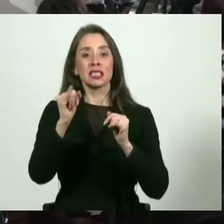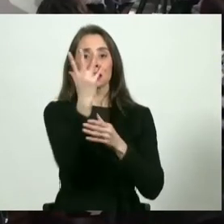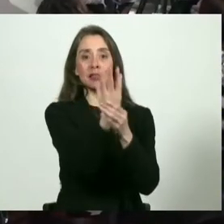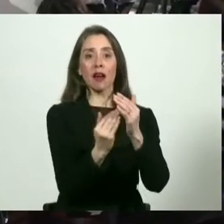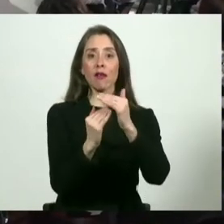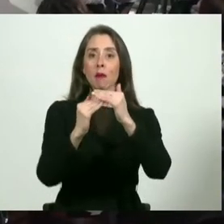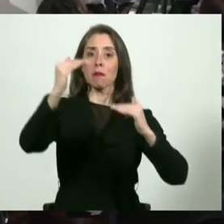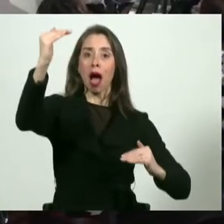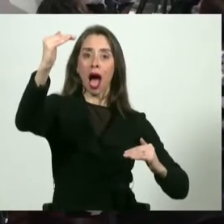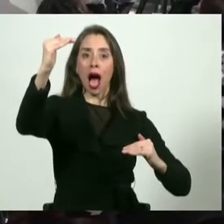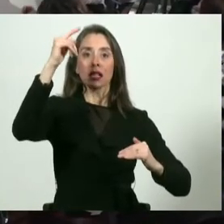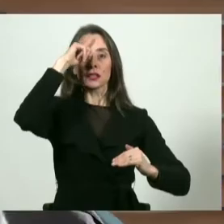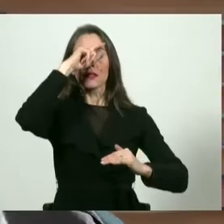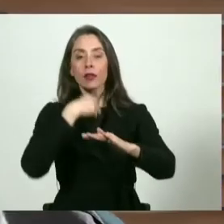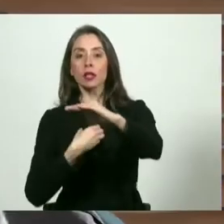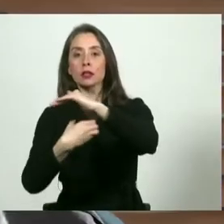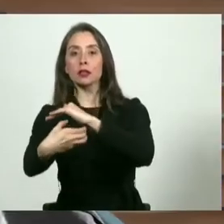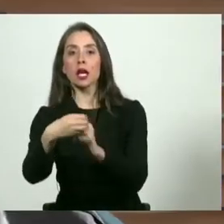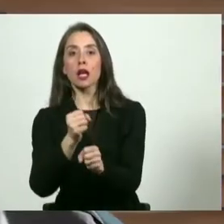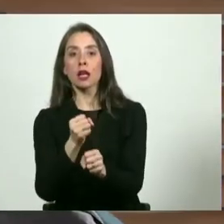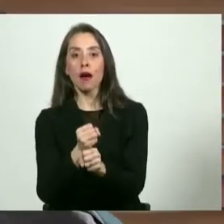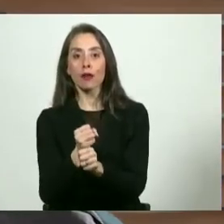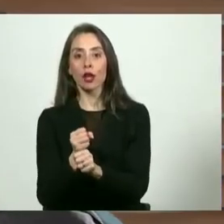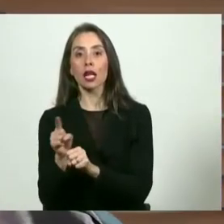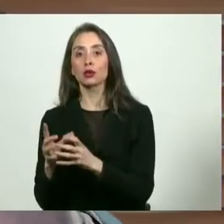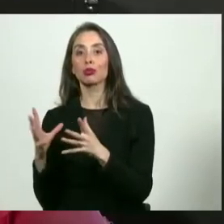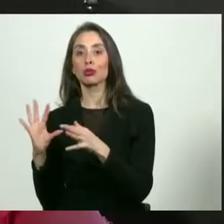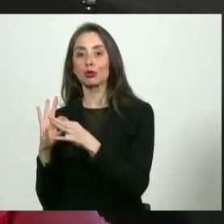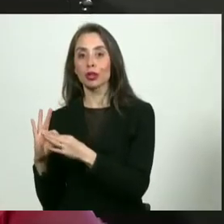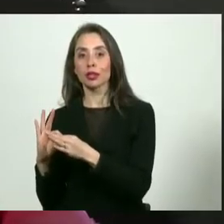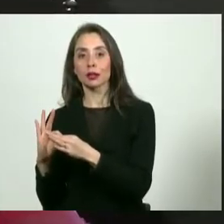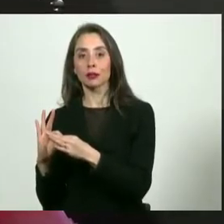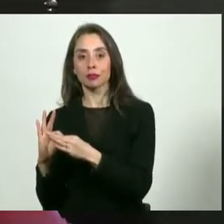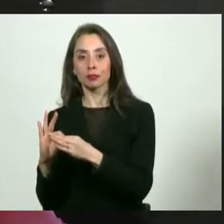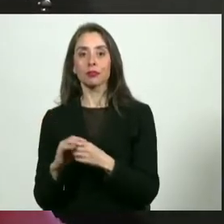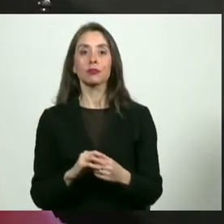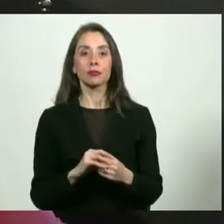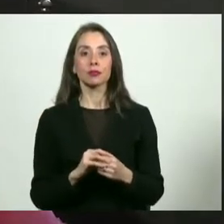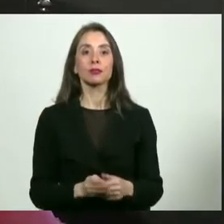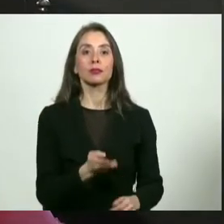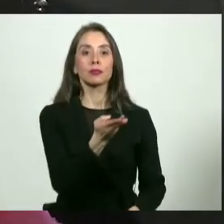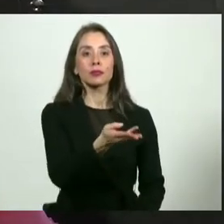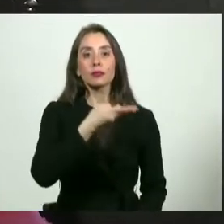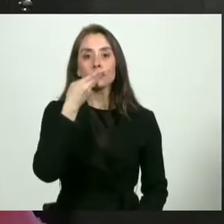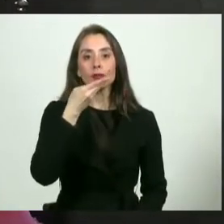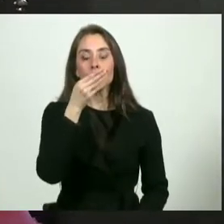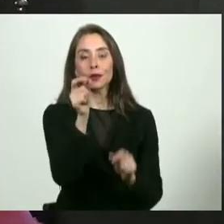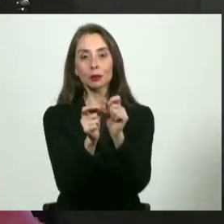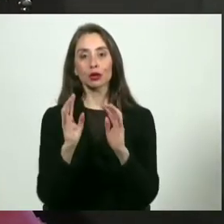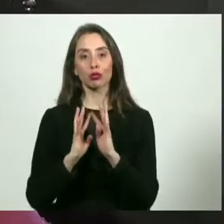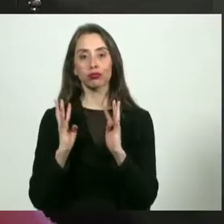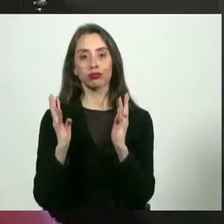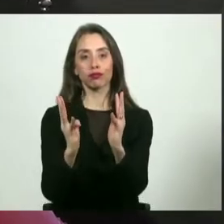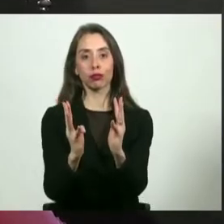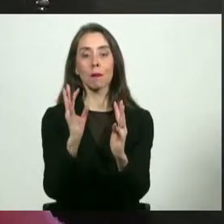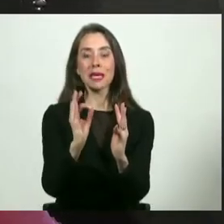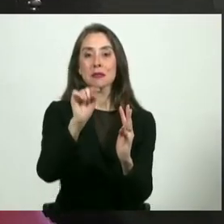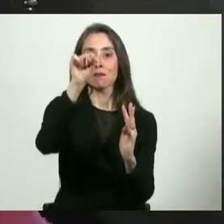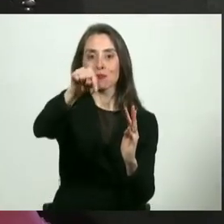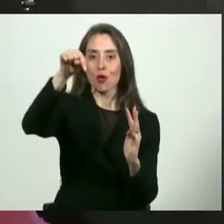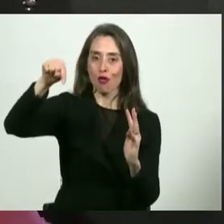para recibir a las personas sordas. La comunidad sorda propone sistema de educación bilingüe,